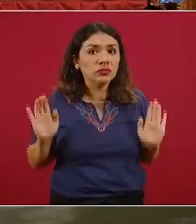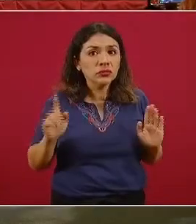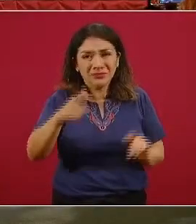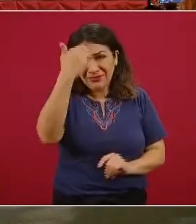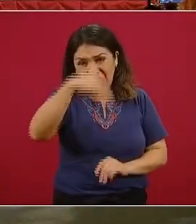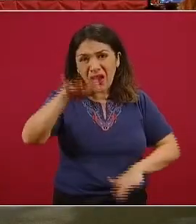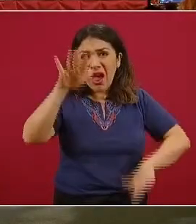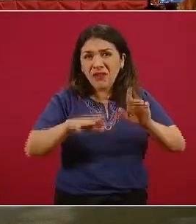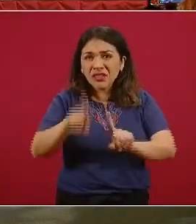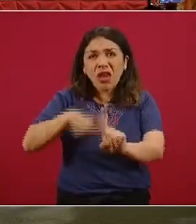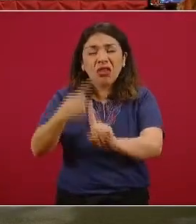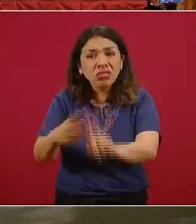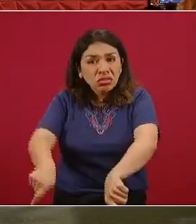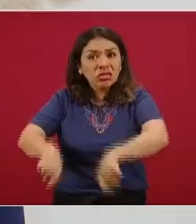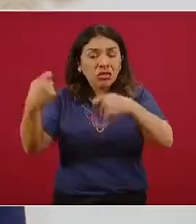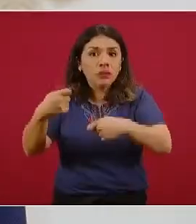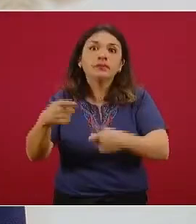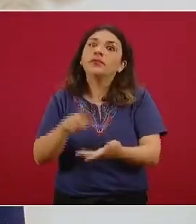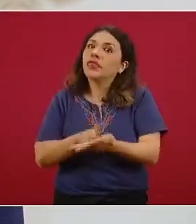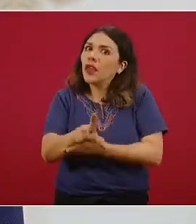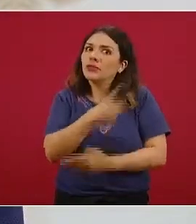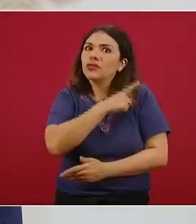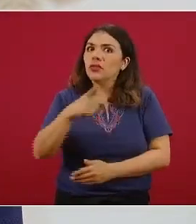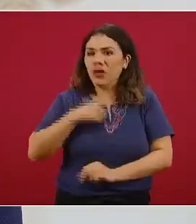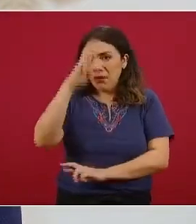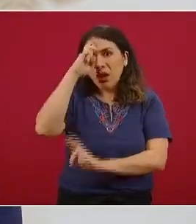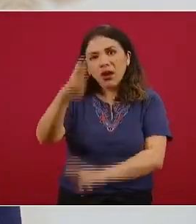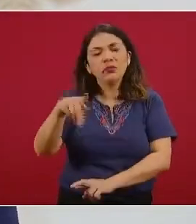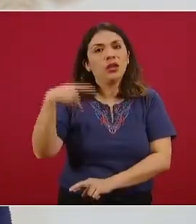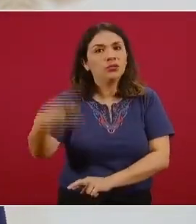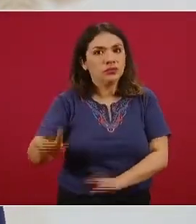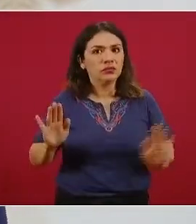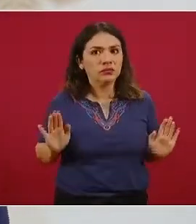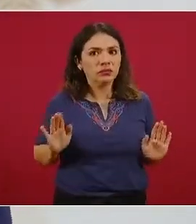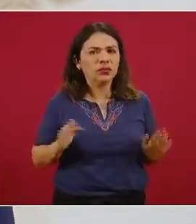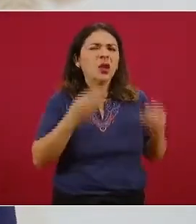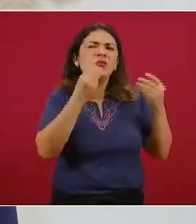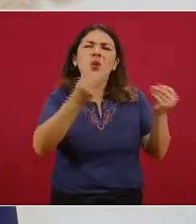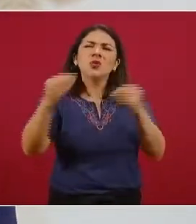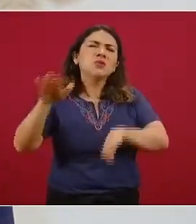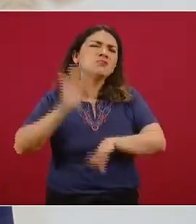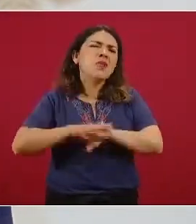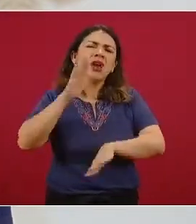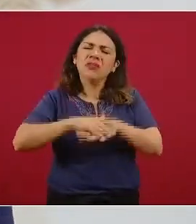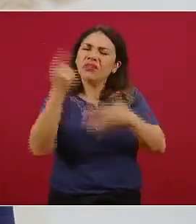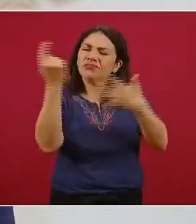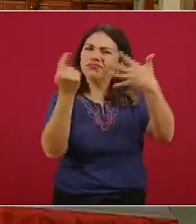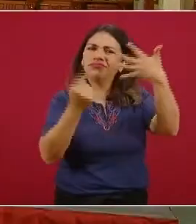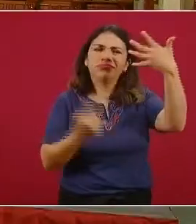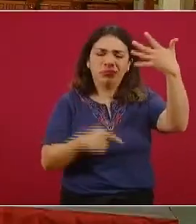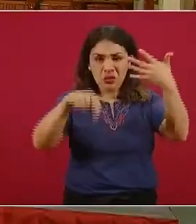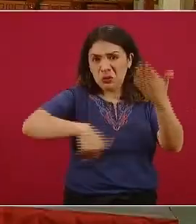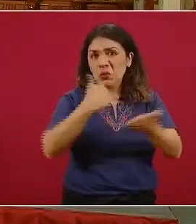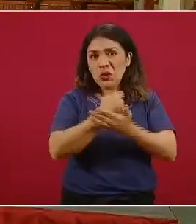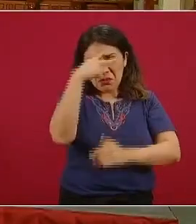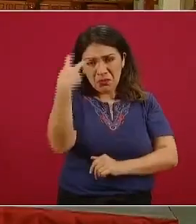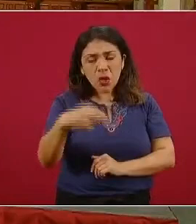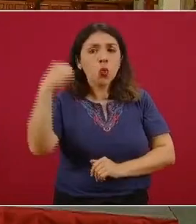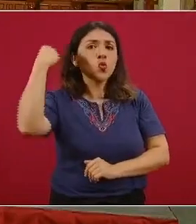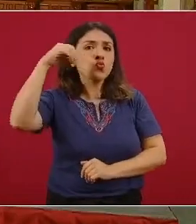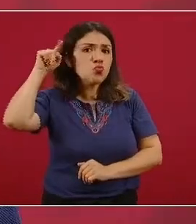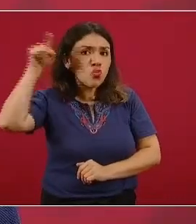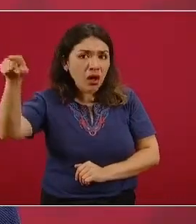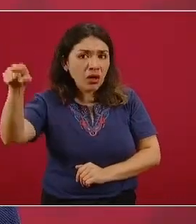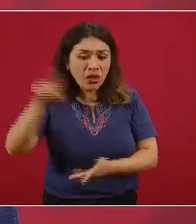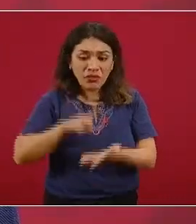violación es un derecho en todo el país. Y hay muchos otros causales en la Ciudad de México y Oaxaca.